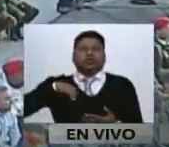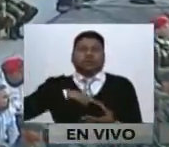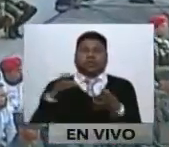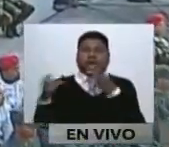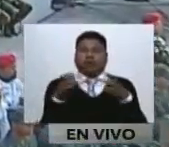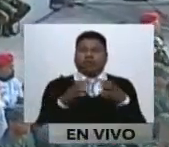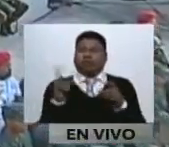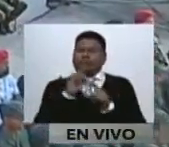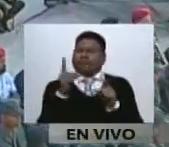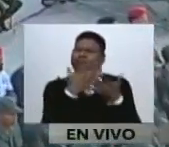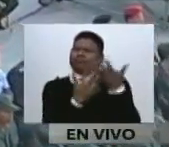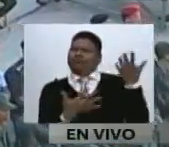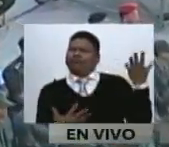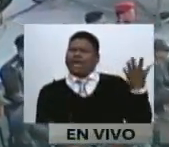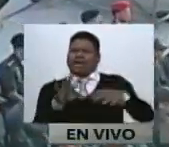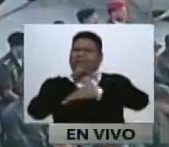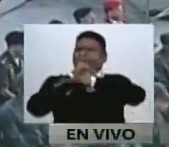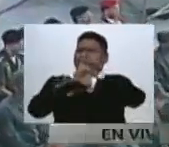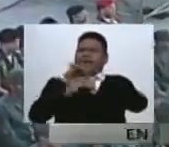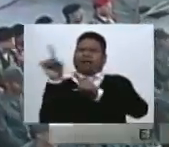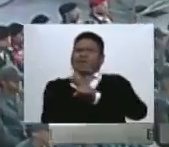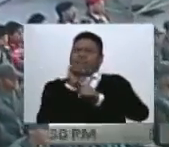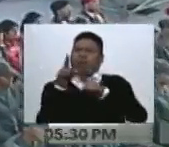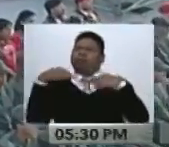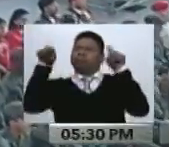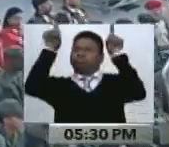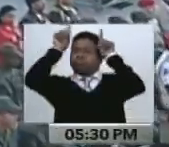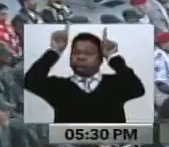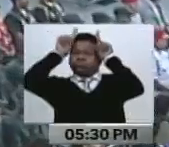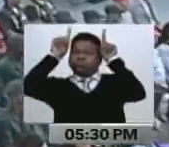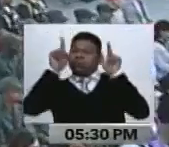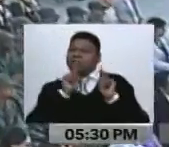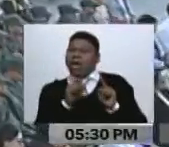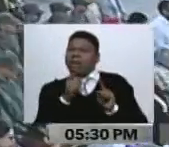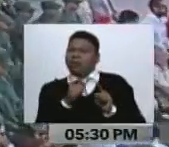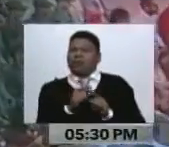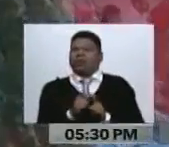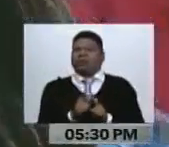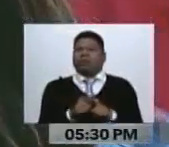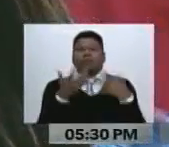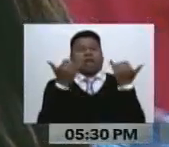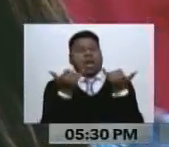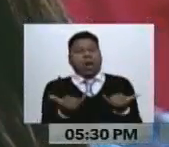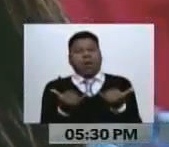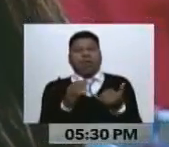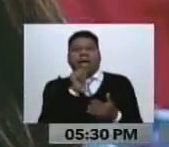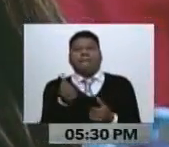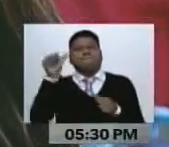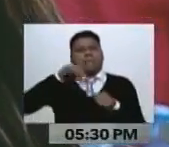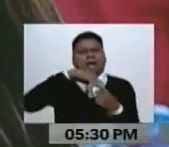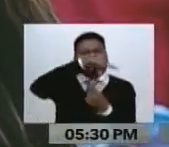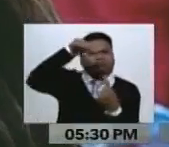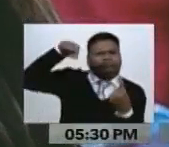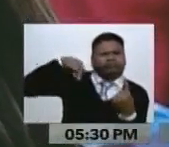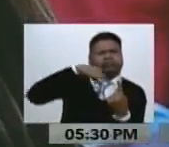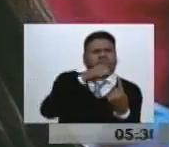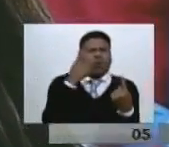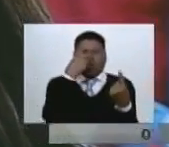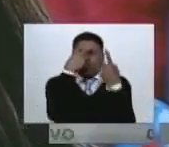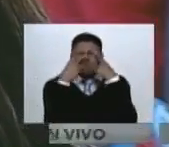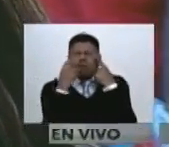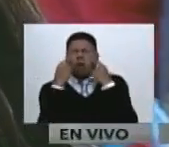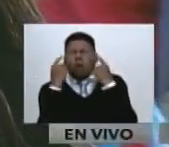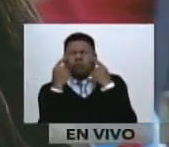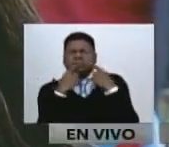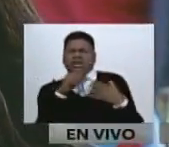contra principados y potestades. Y que en estos tiempos, donde el mal ronda, donde los ojos se ciegan, donde los corazones